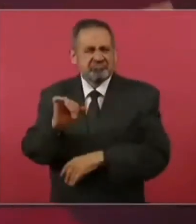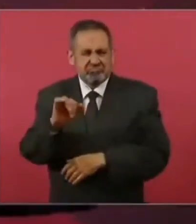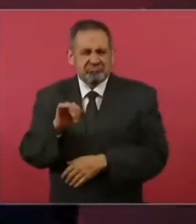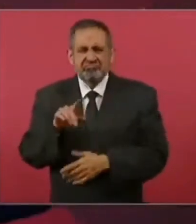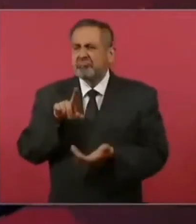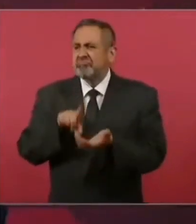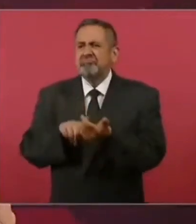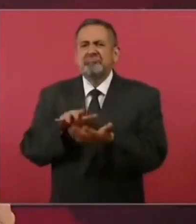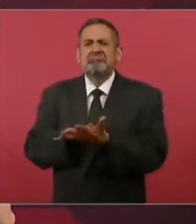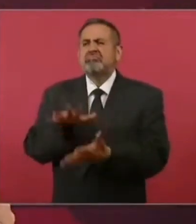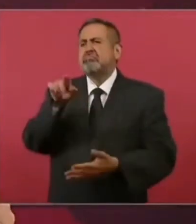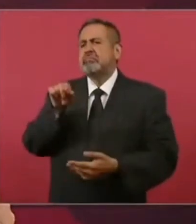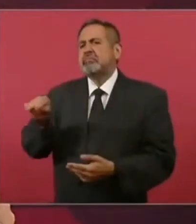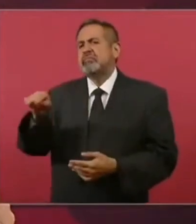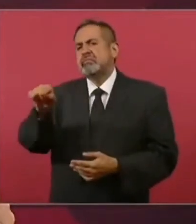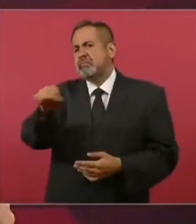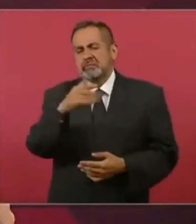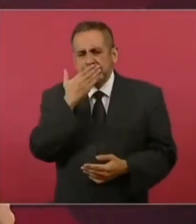todos lados.